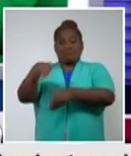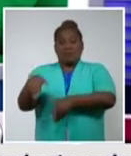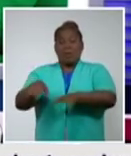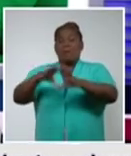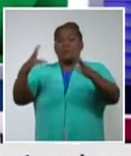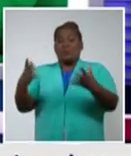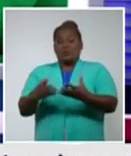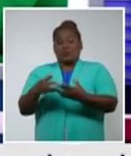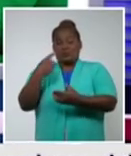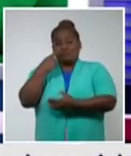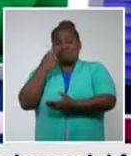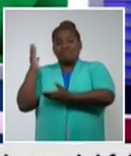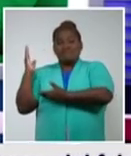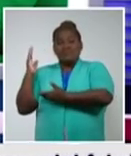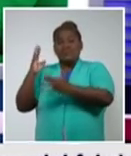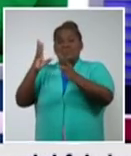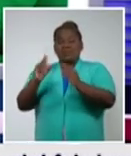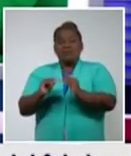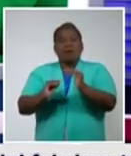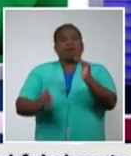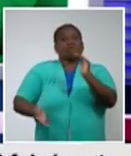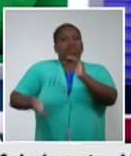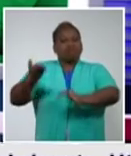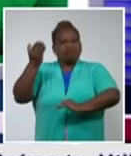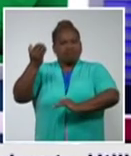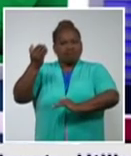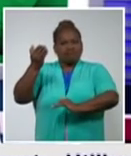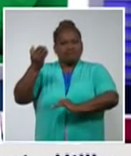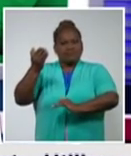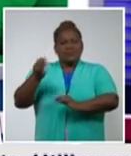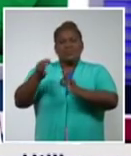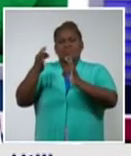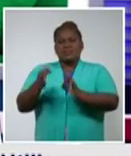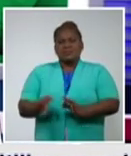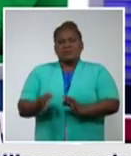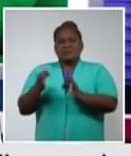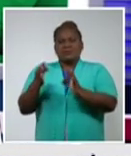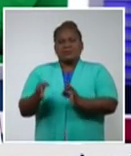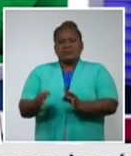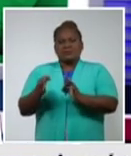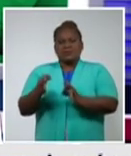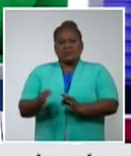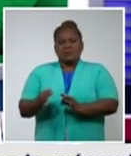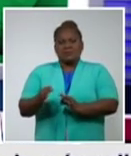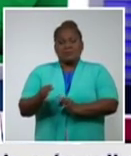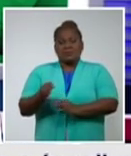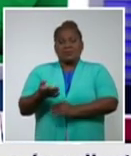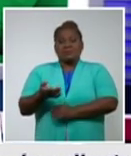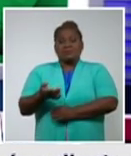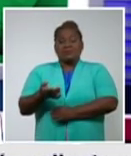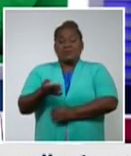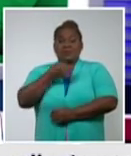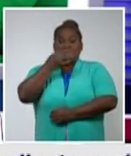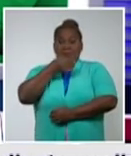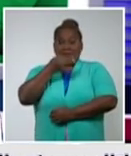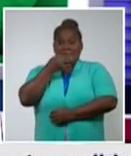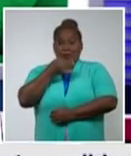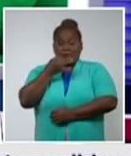son cifras muy elevadas. Siempre recabamos de la participación, porque esto